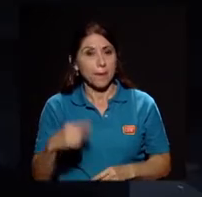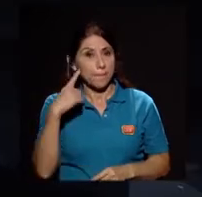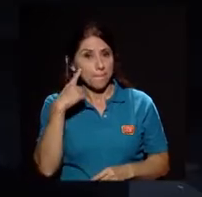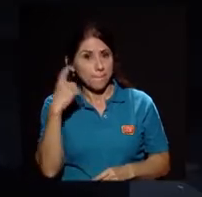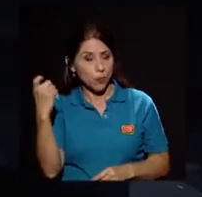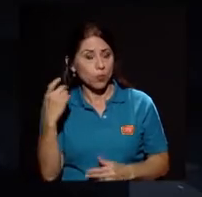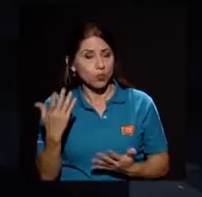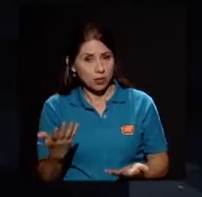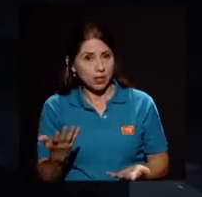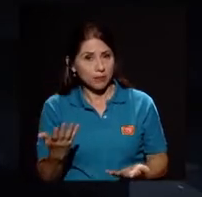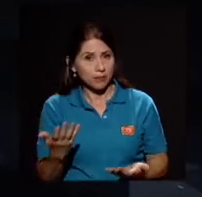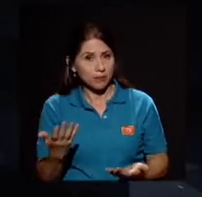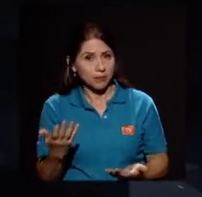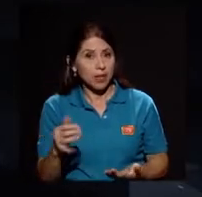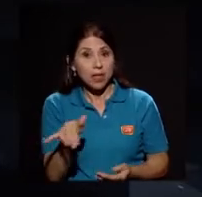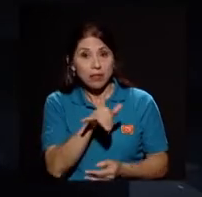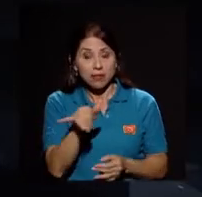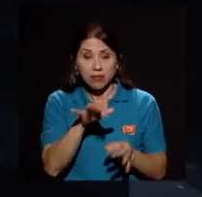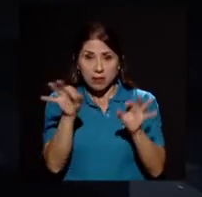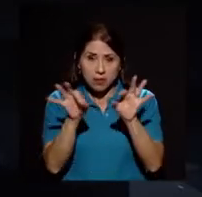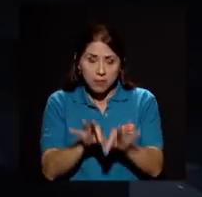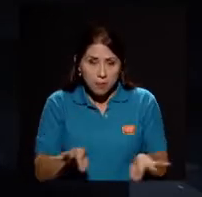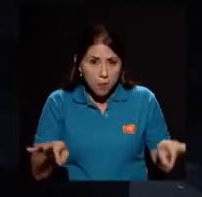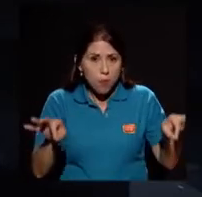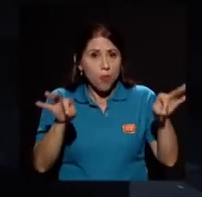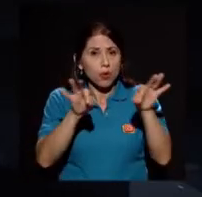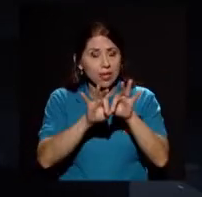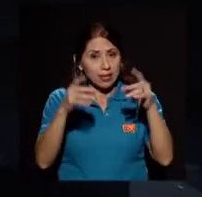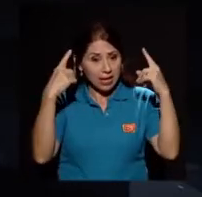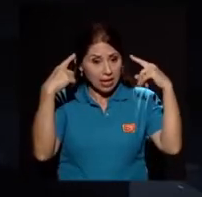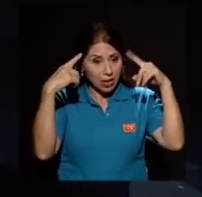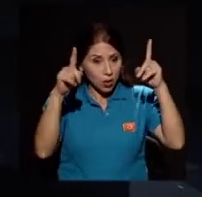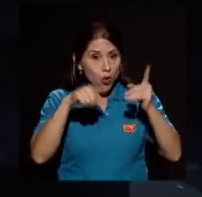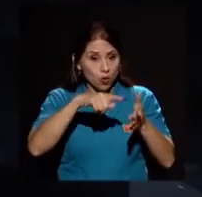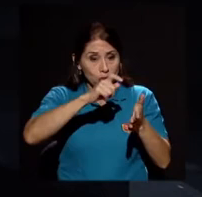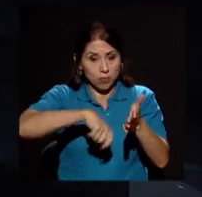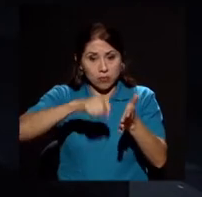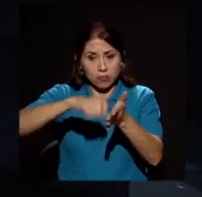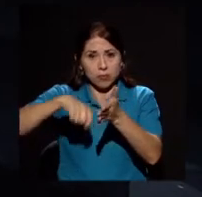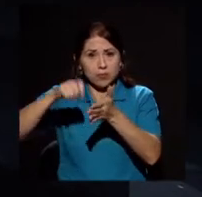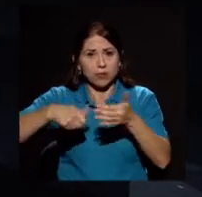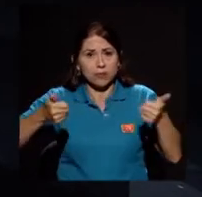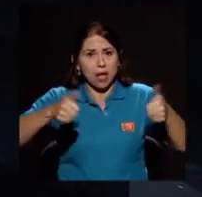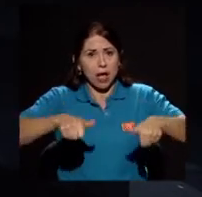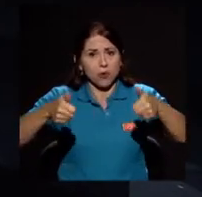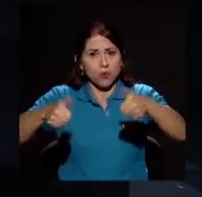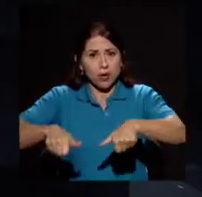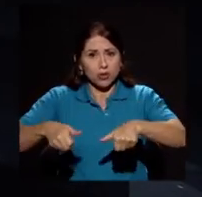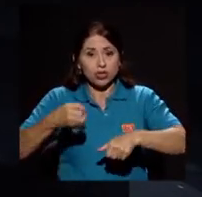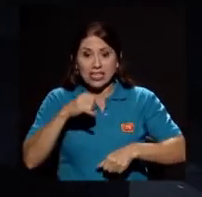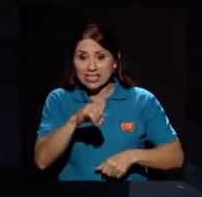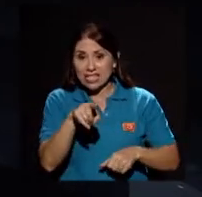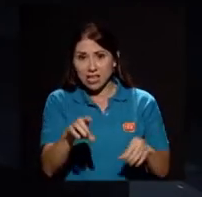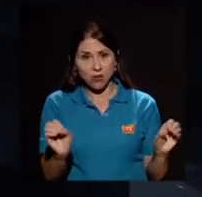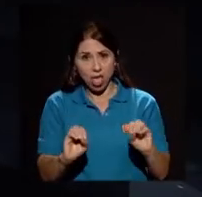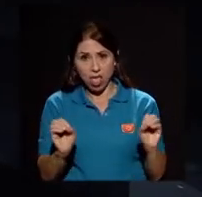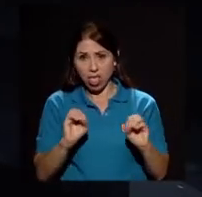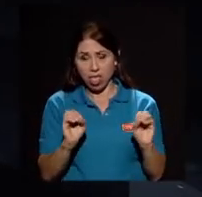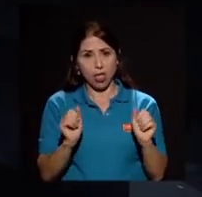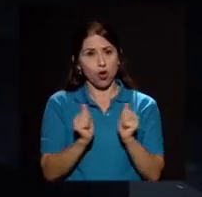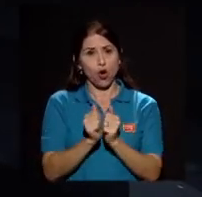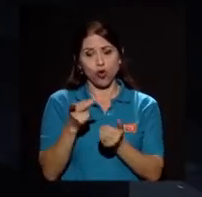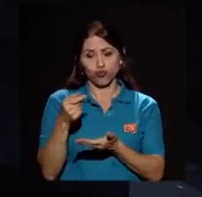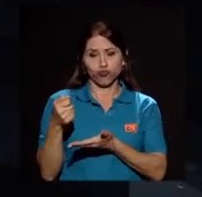importante como fue el logro de los acuerdos si eso no se acompaña con un financiamiento creativo